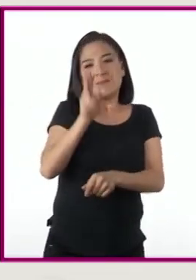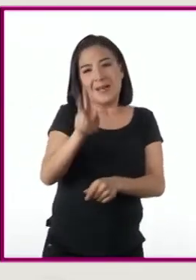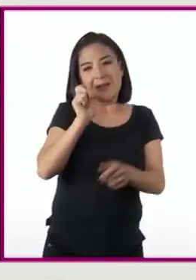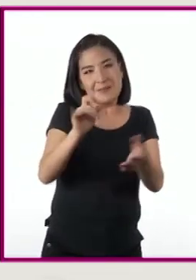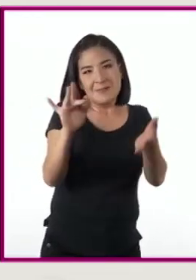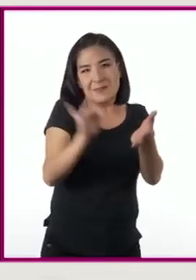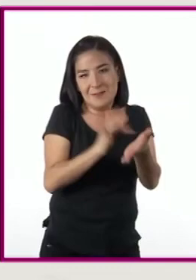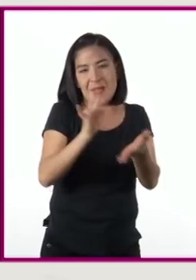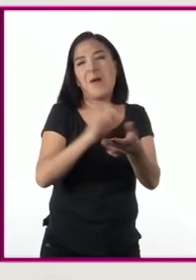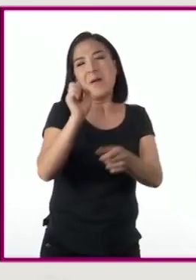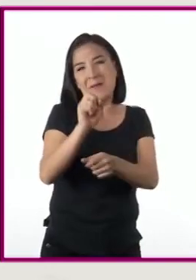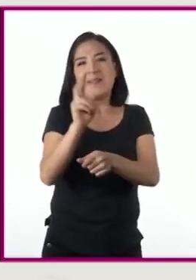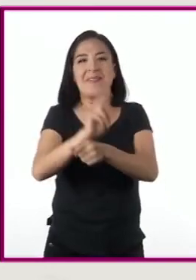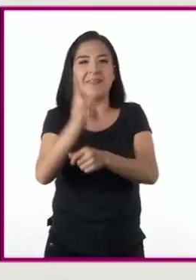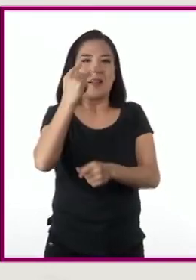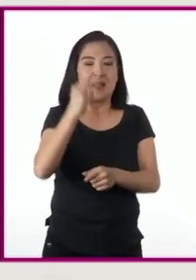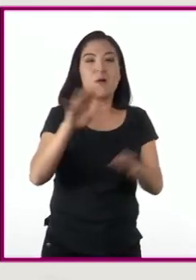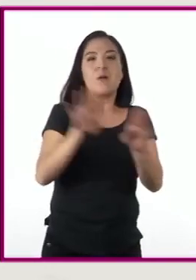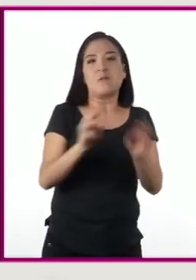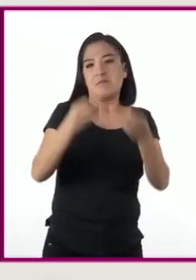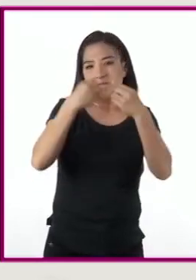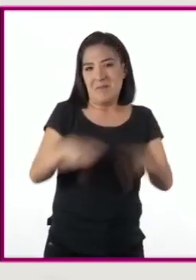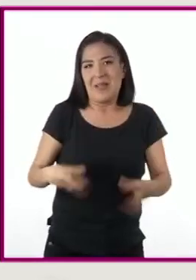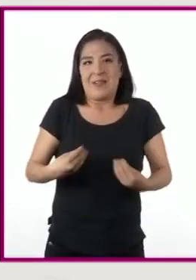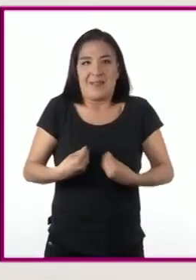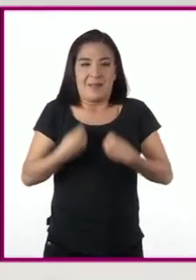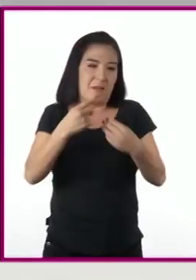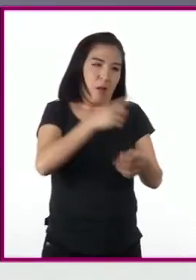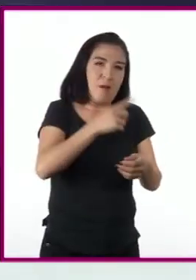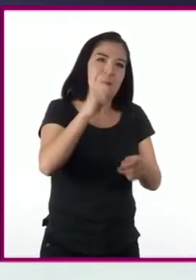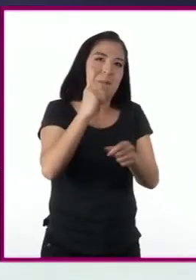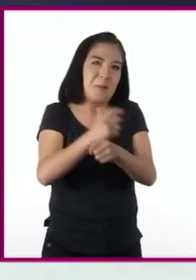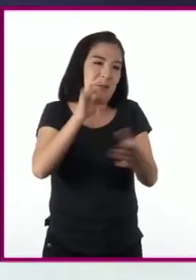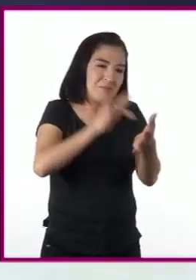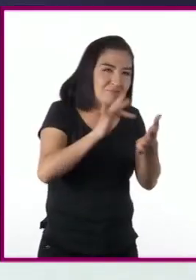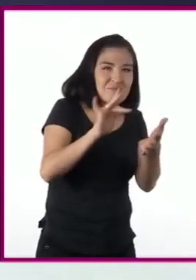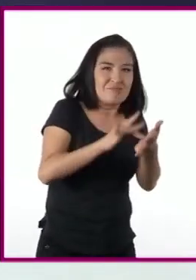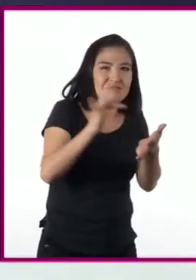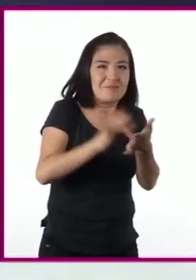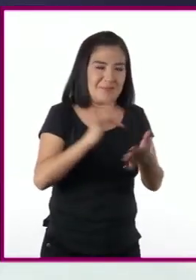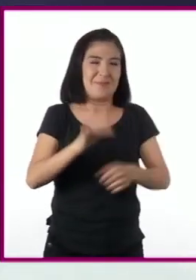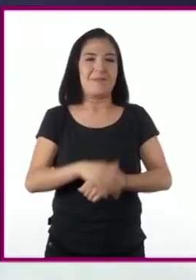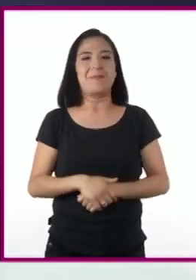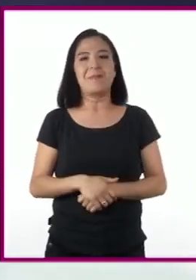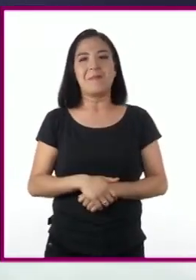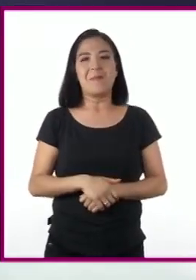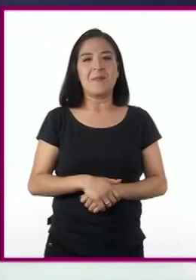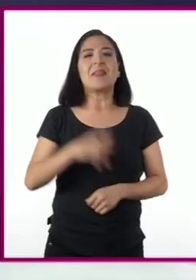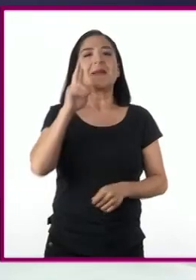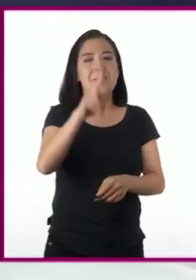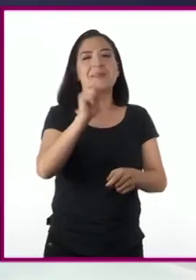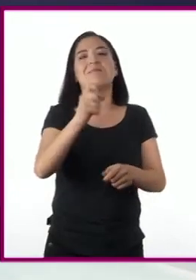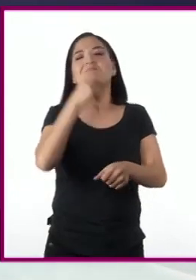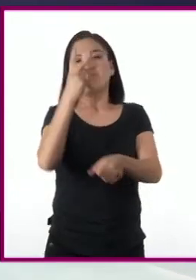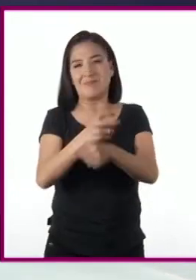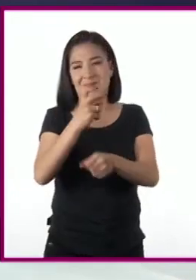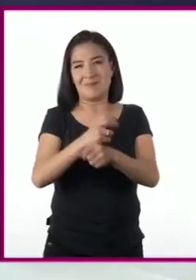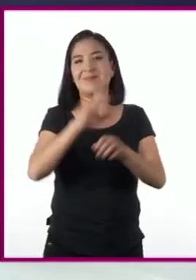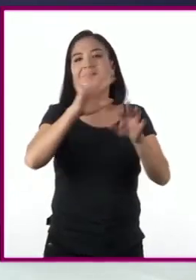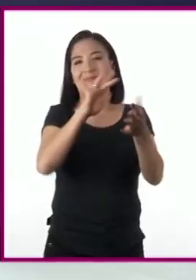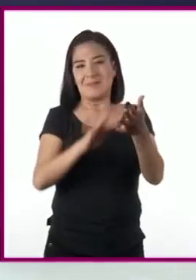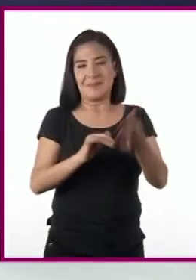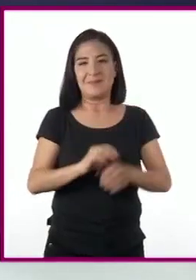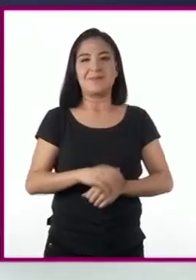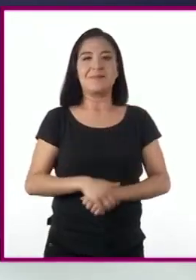y que pierden su vida por estar conectados. Y ahora leamos los extractos del texto 2.